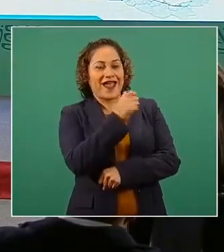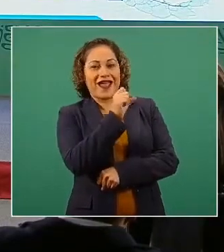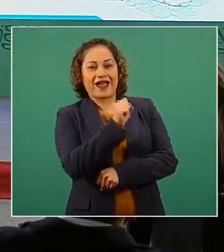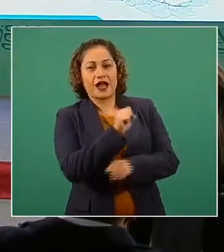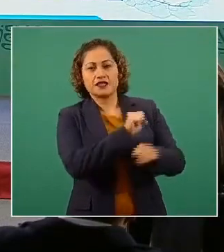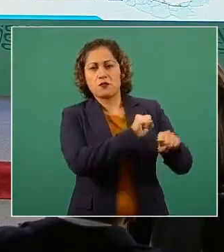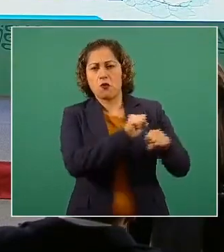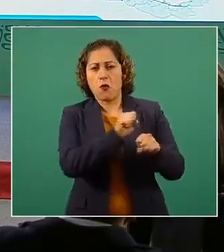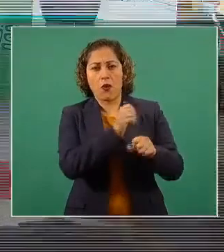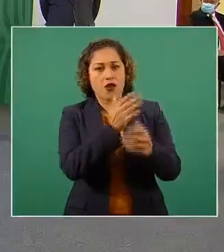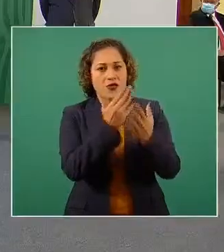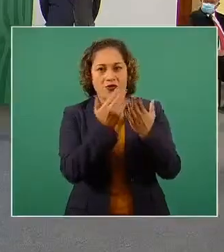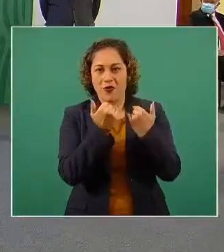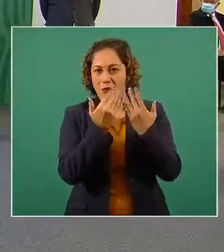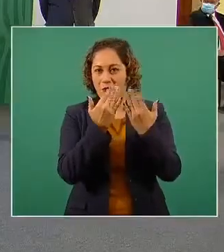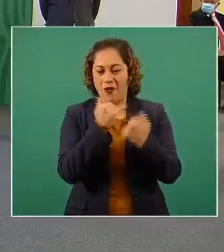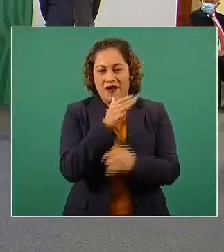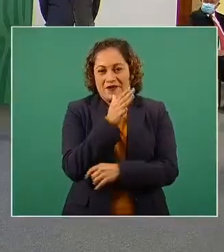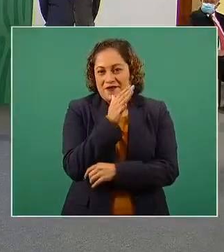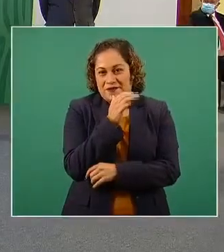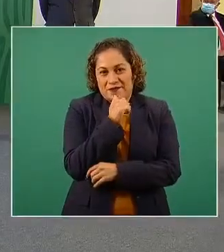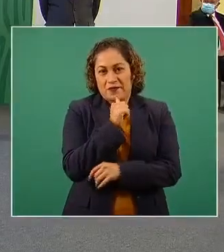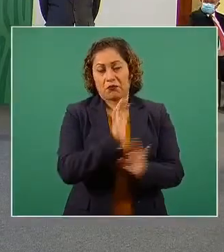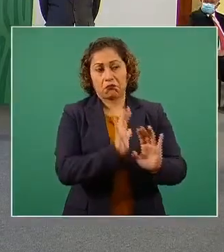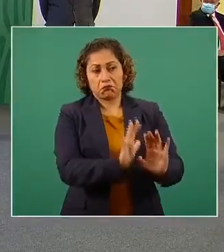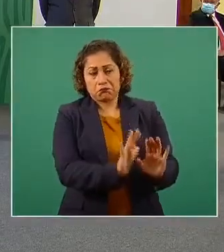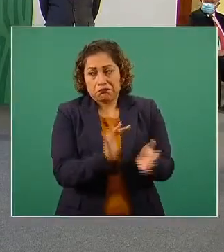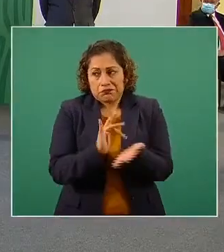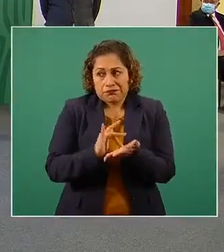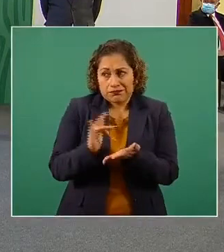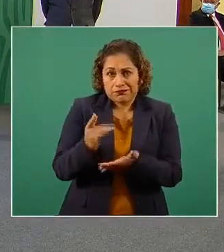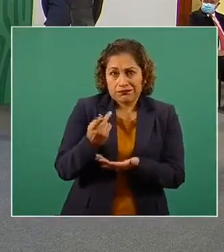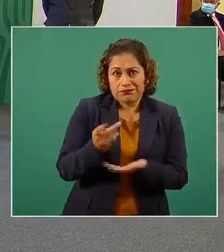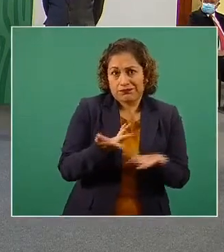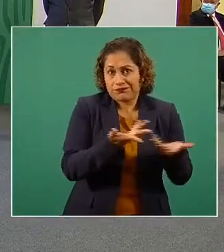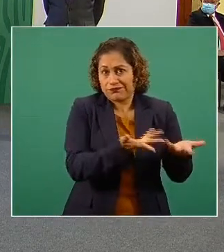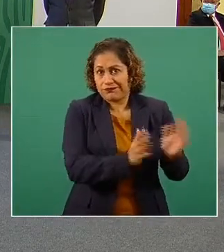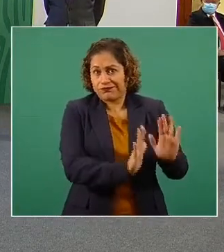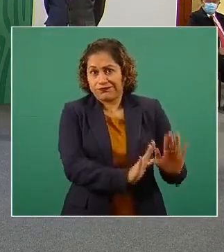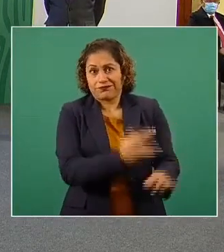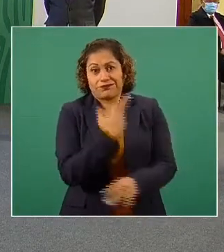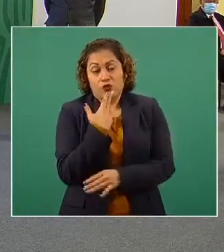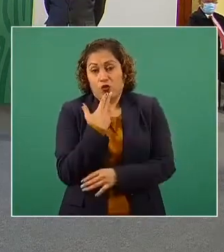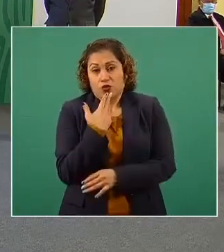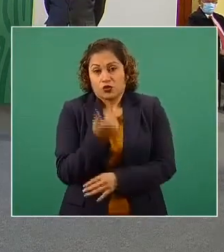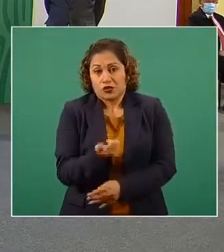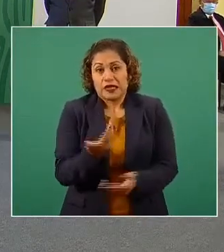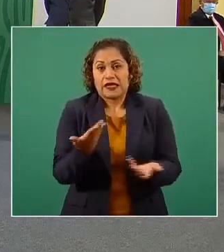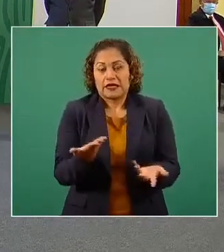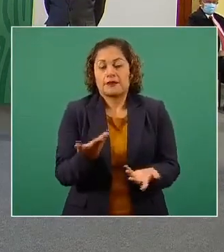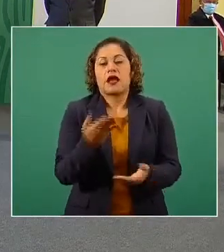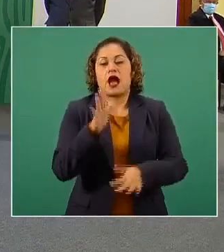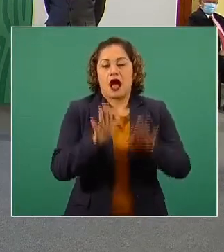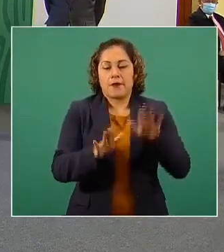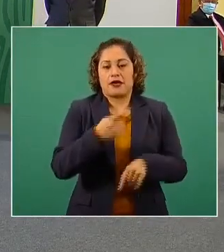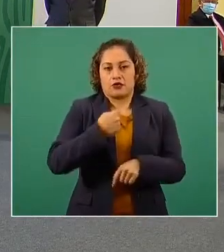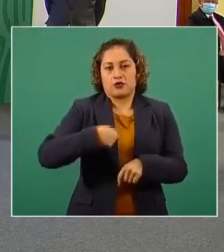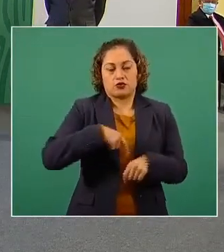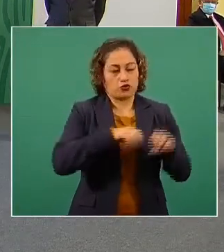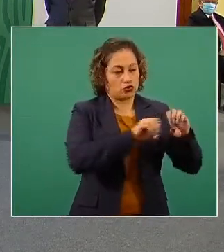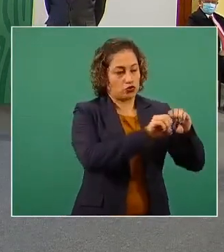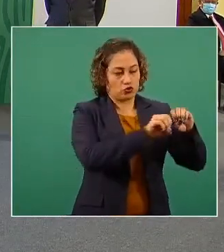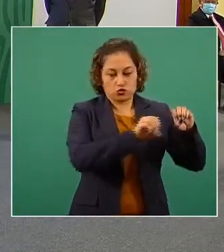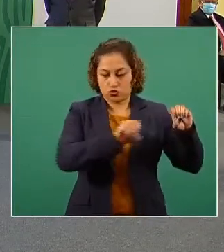pueda mover, entonces está estacionado. Entonces, los ductos los utilizamos muchas veces porque tenemos gran capacidad como